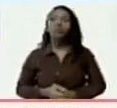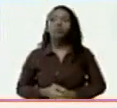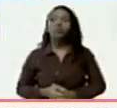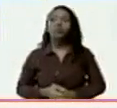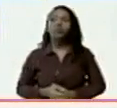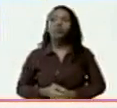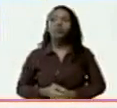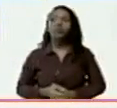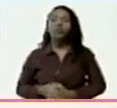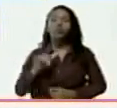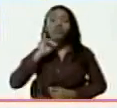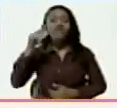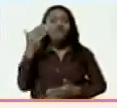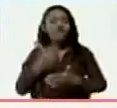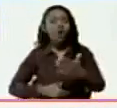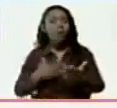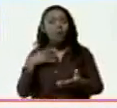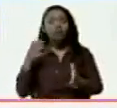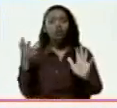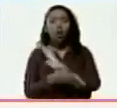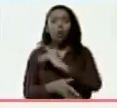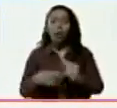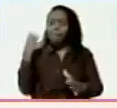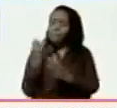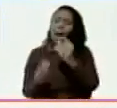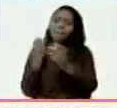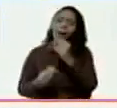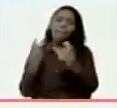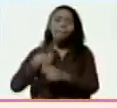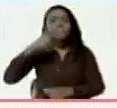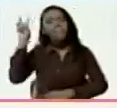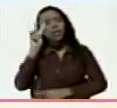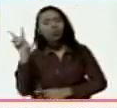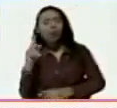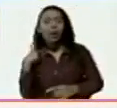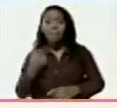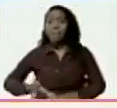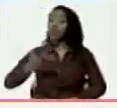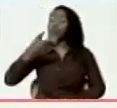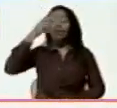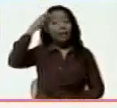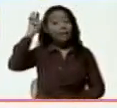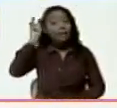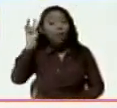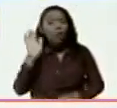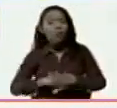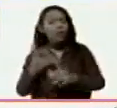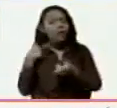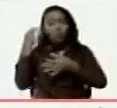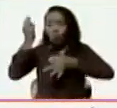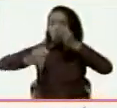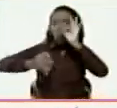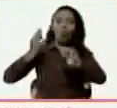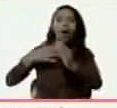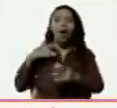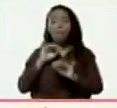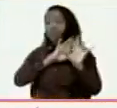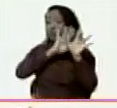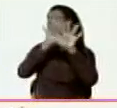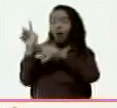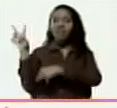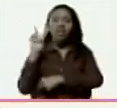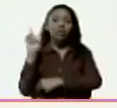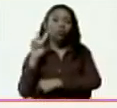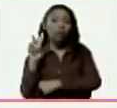informe sobre la migración venezolana muy importante canciller porque es justamente la migración venezolana de que